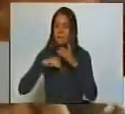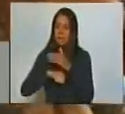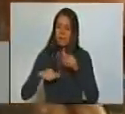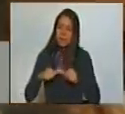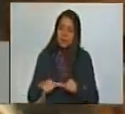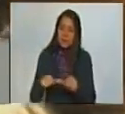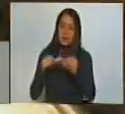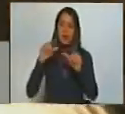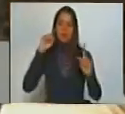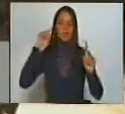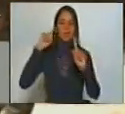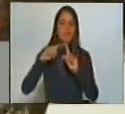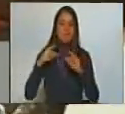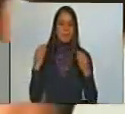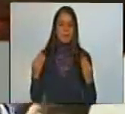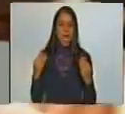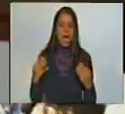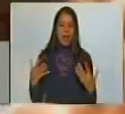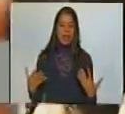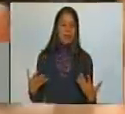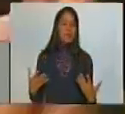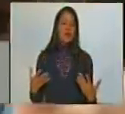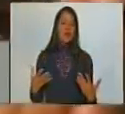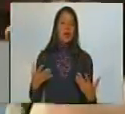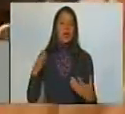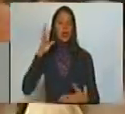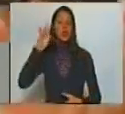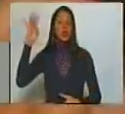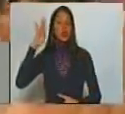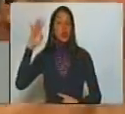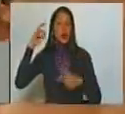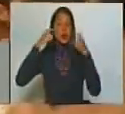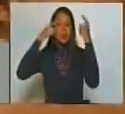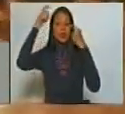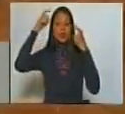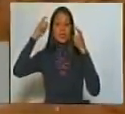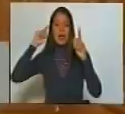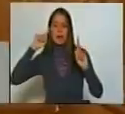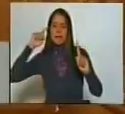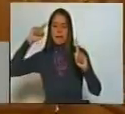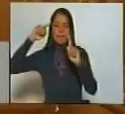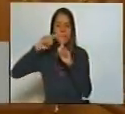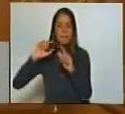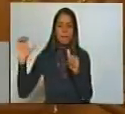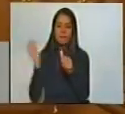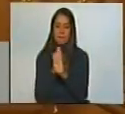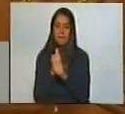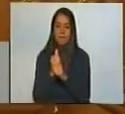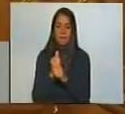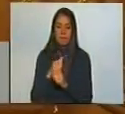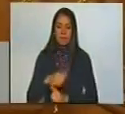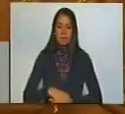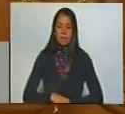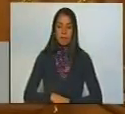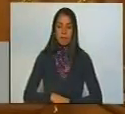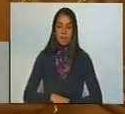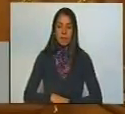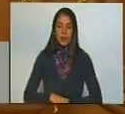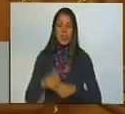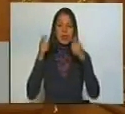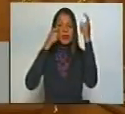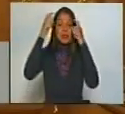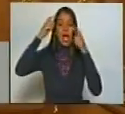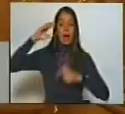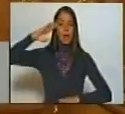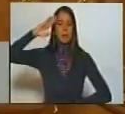para cumplir el sueño de nuestro comandante eterno, Juan Rafael Chávez Frías. Un comandante